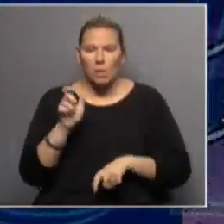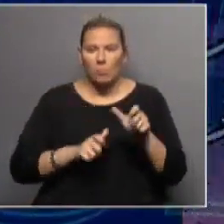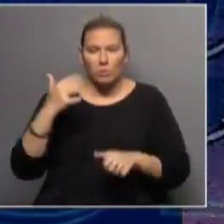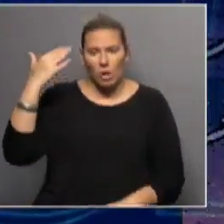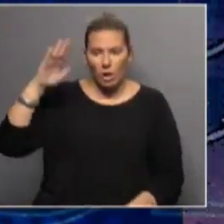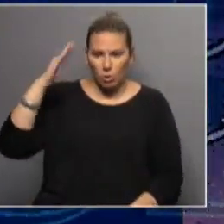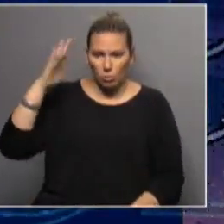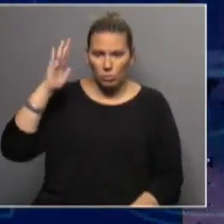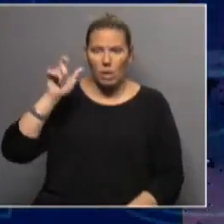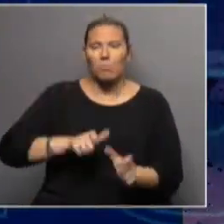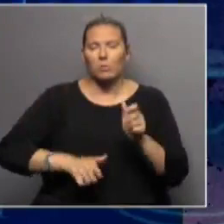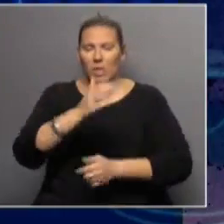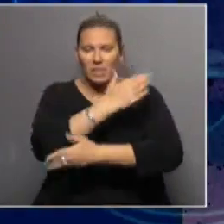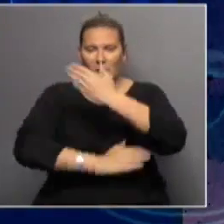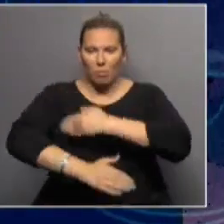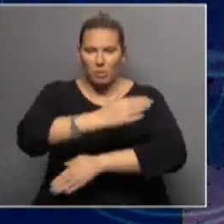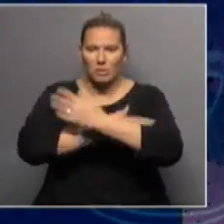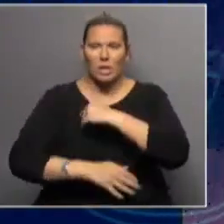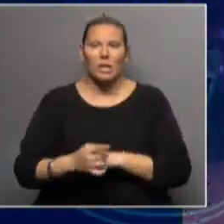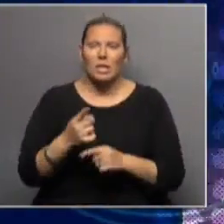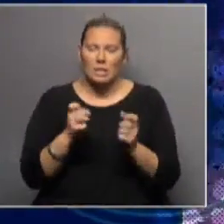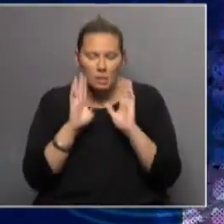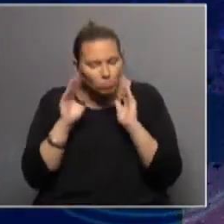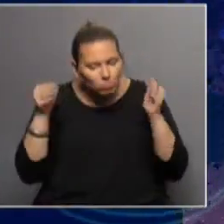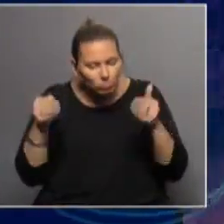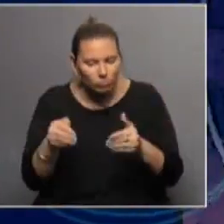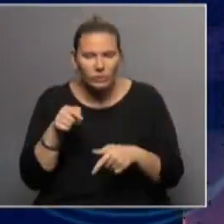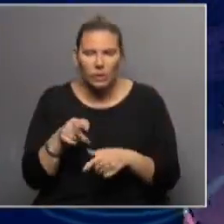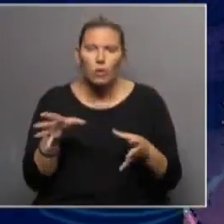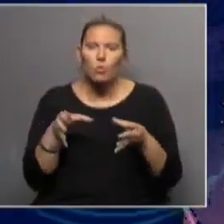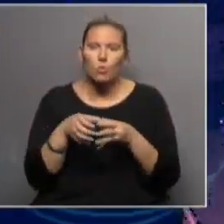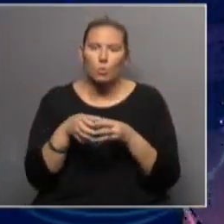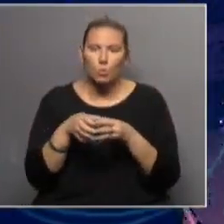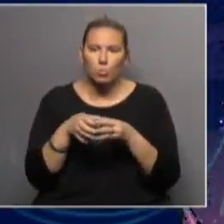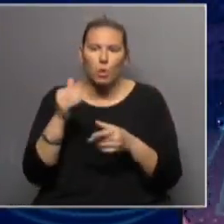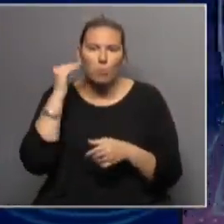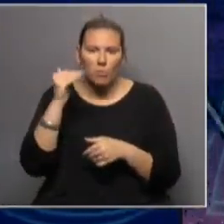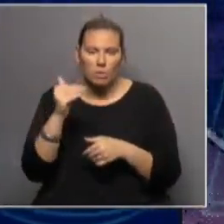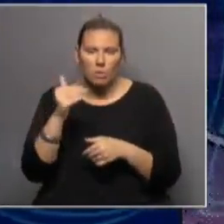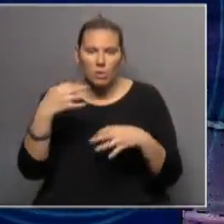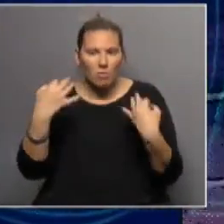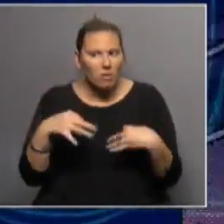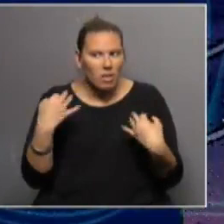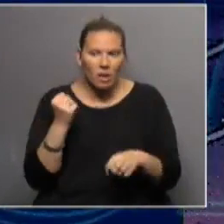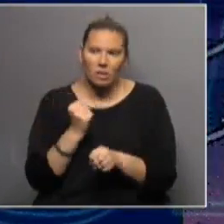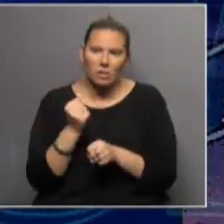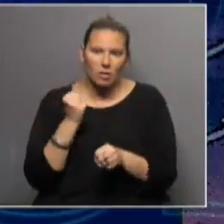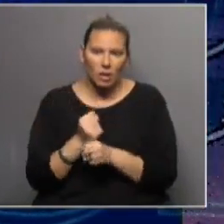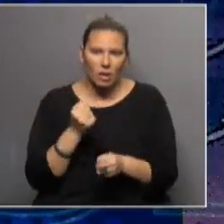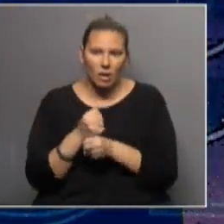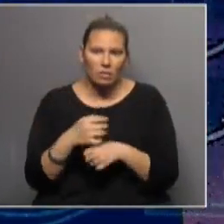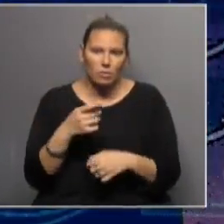mayores, personas con discapacidad, que requieren muchísima atención. Y hay un grupo humano, los profesores y las profesoras que trabajan, son